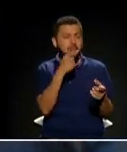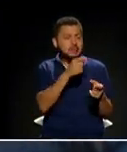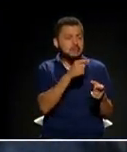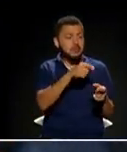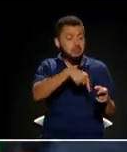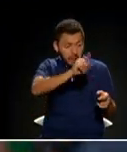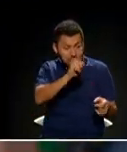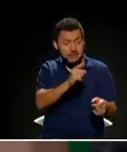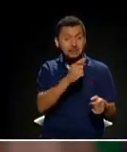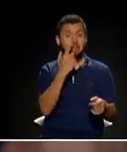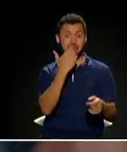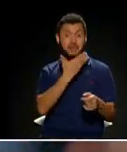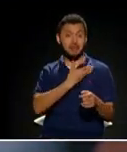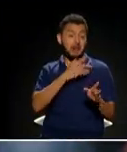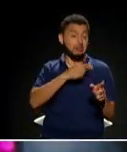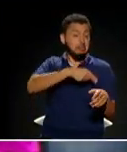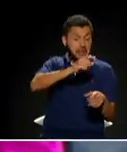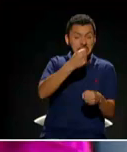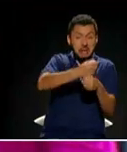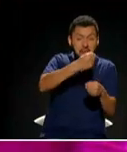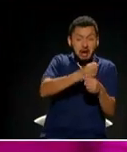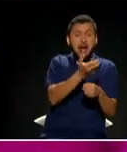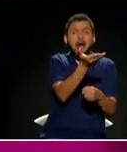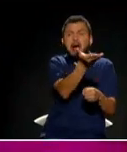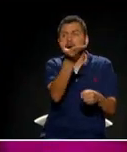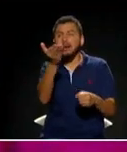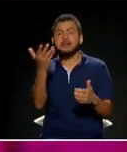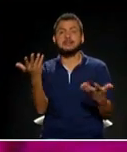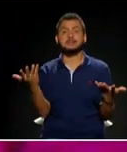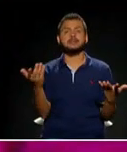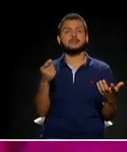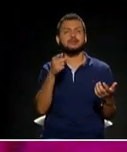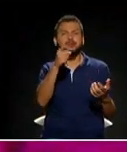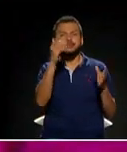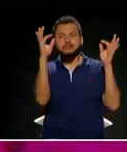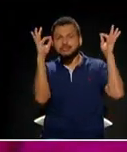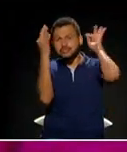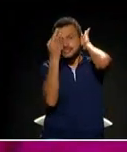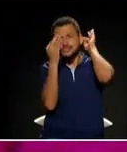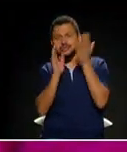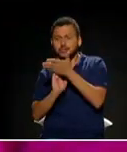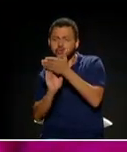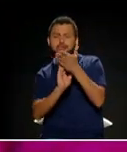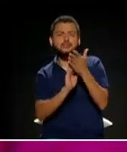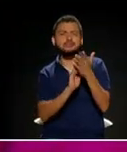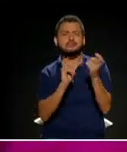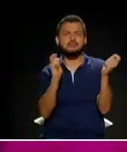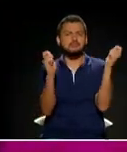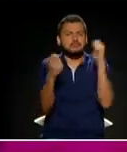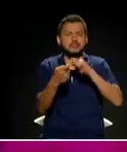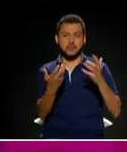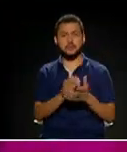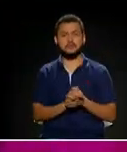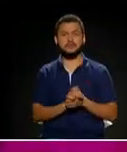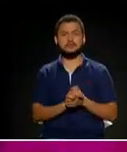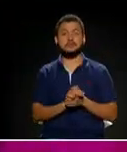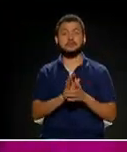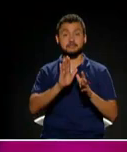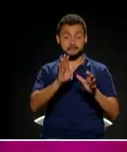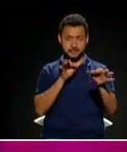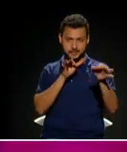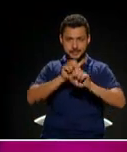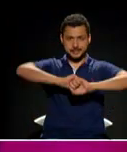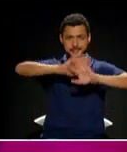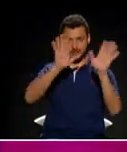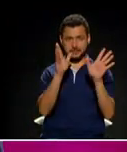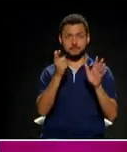explotados por algunas personas si quiero dar algo en medio de esta exclusión bien importante este fenómeno de la migración venezolana es algo que